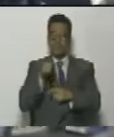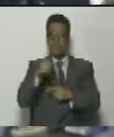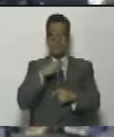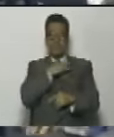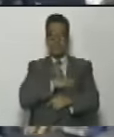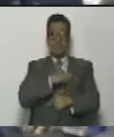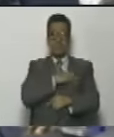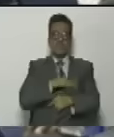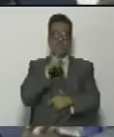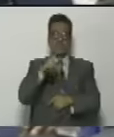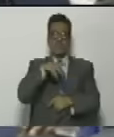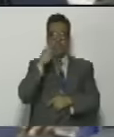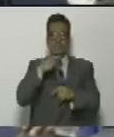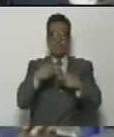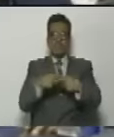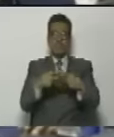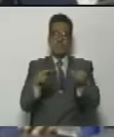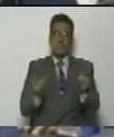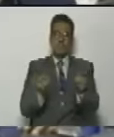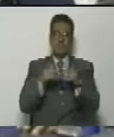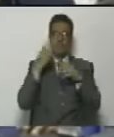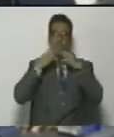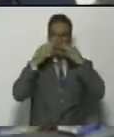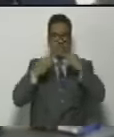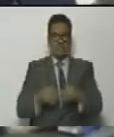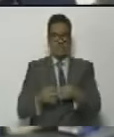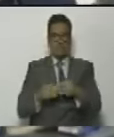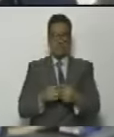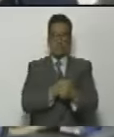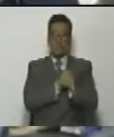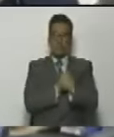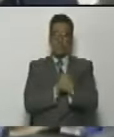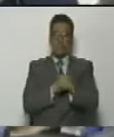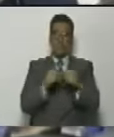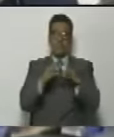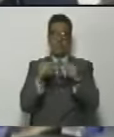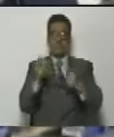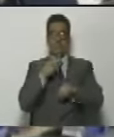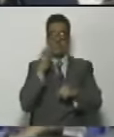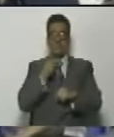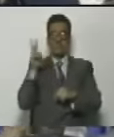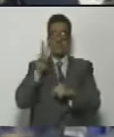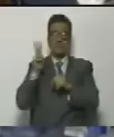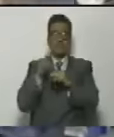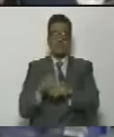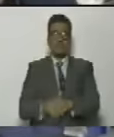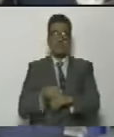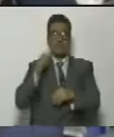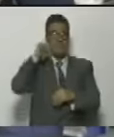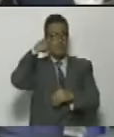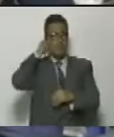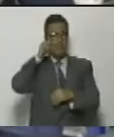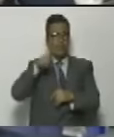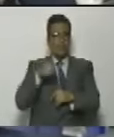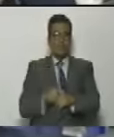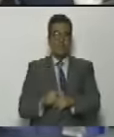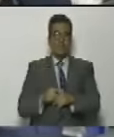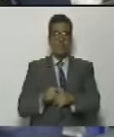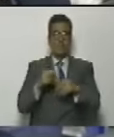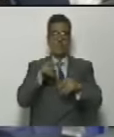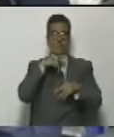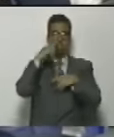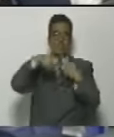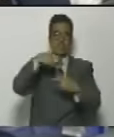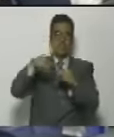gran misión, a esta política pública que sin duda abraza a toda la juventud venezolana. Y hay que recordar que fue con la